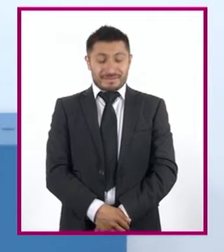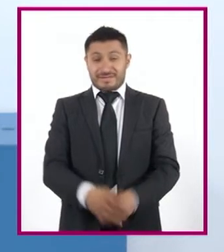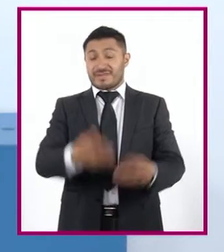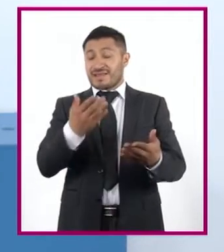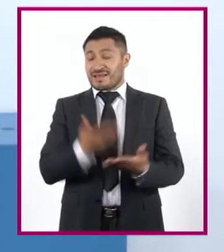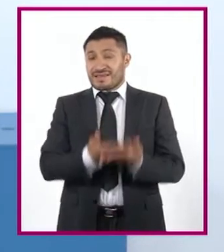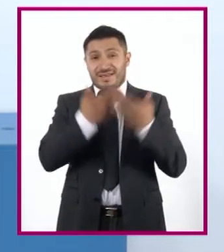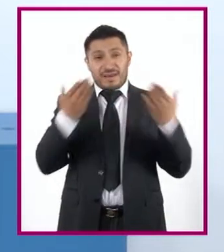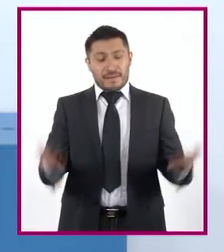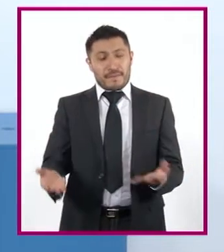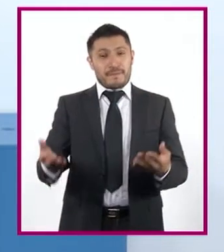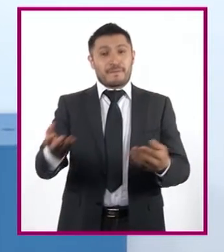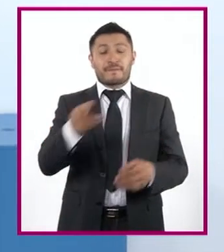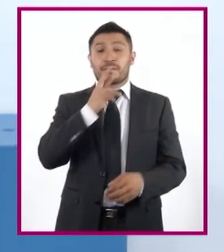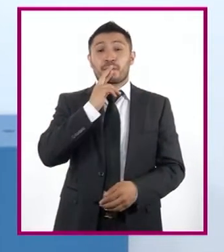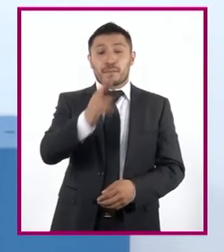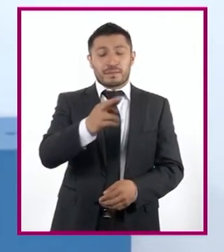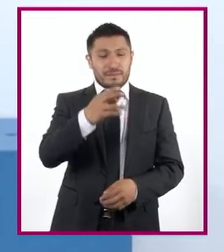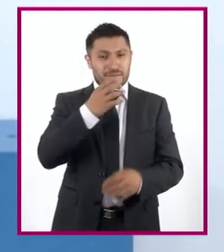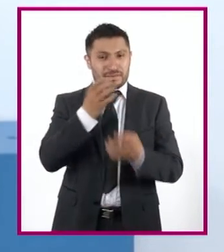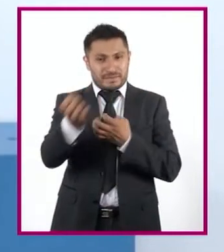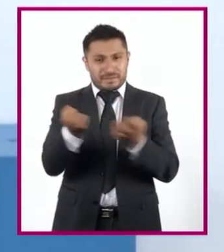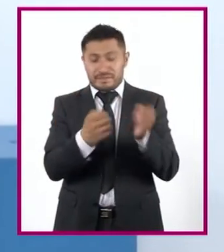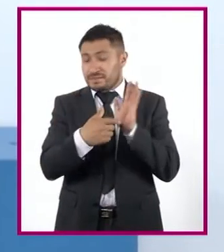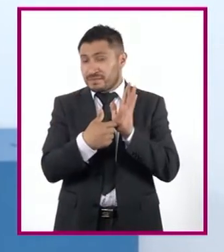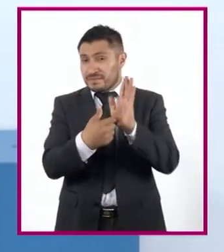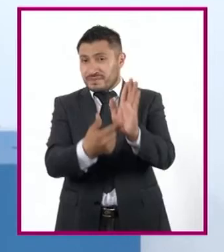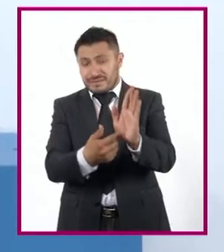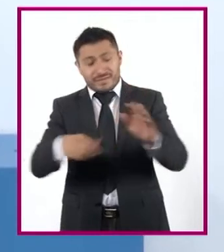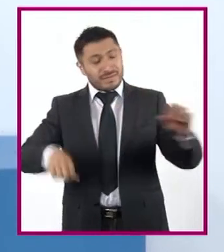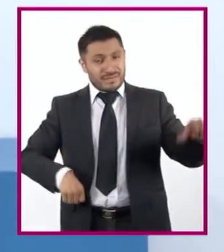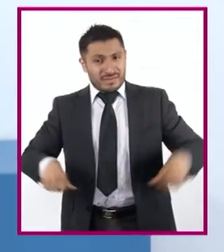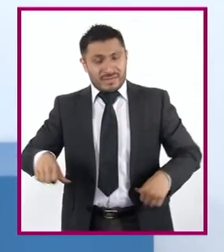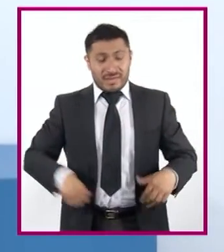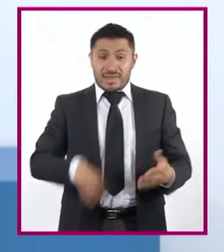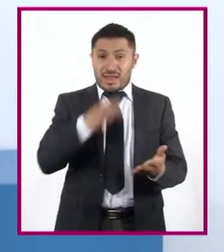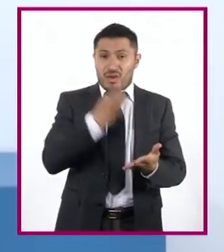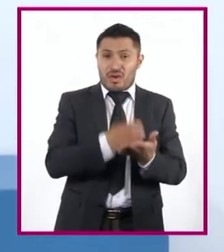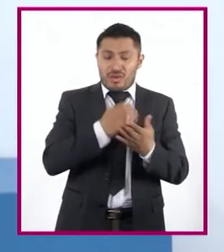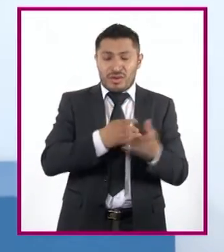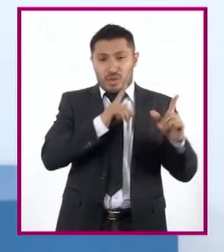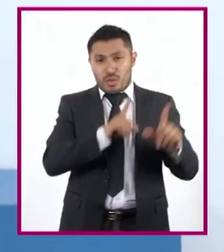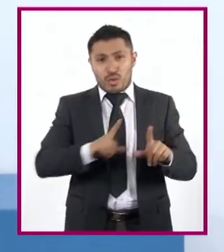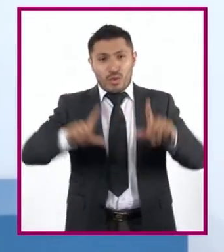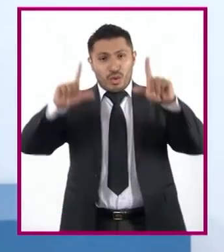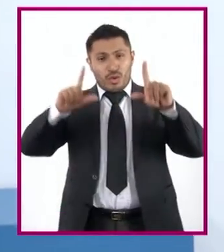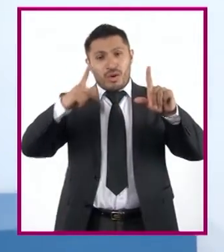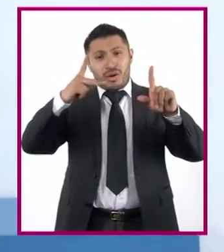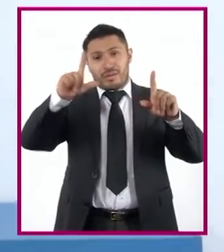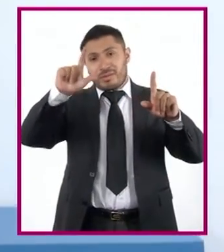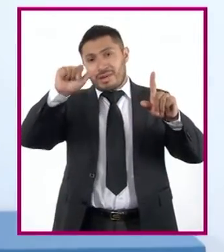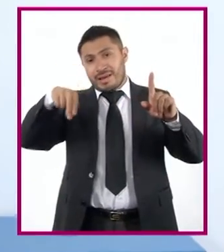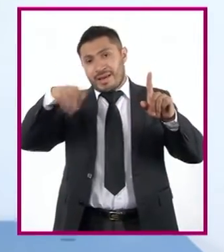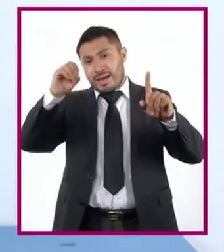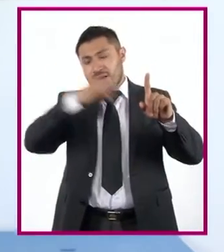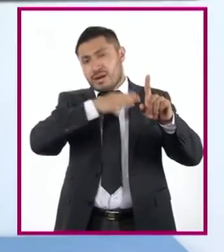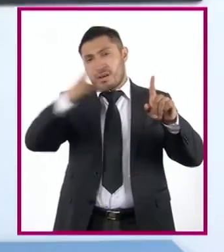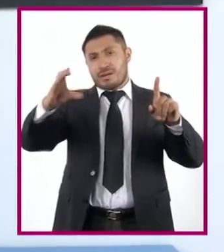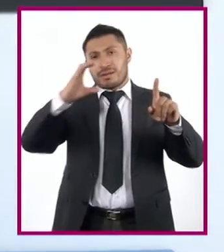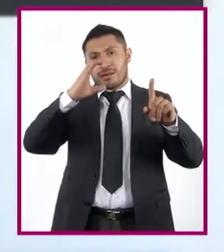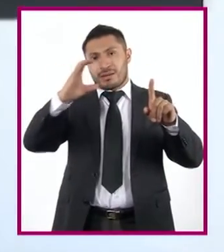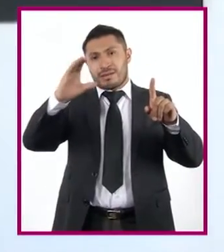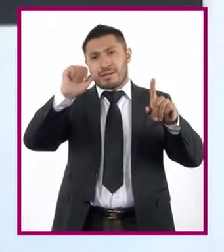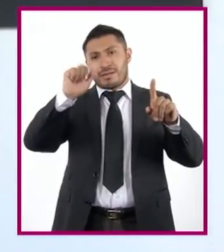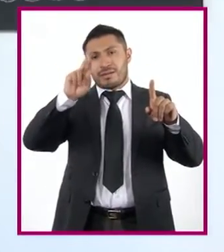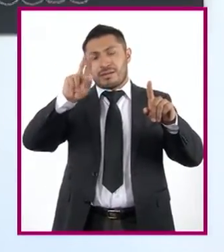Resolvamos ahora el siguiente ejercicio. En su cuaderno tracen un plano cartesiano, donde contemples los